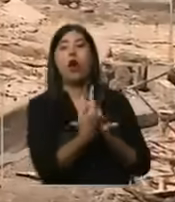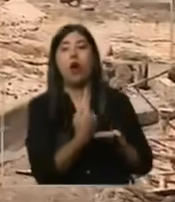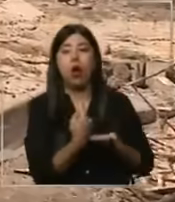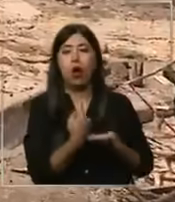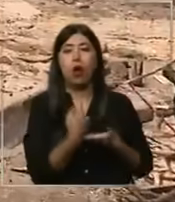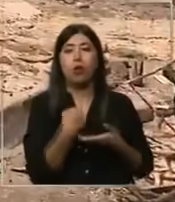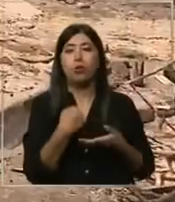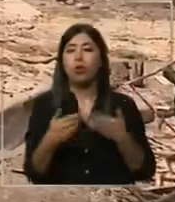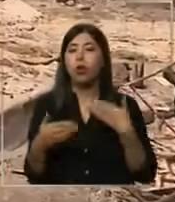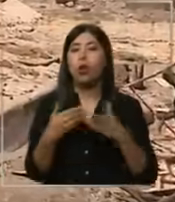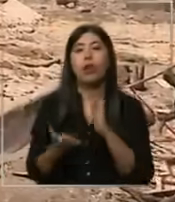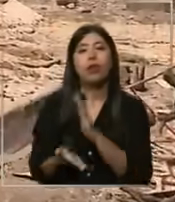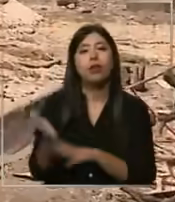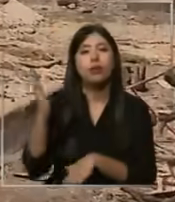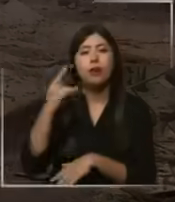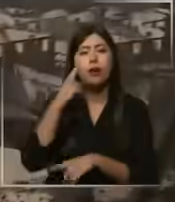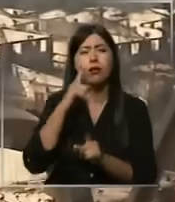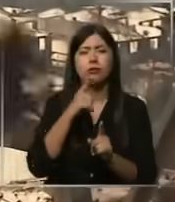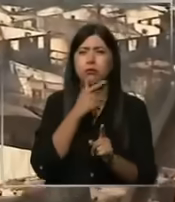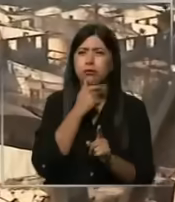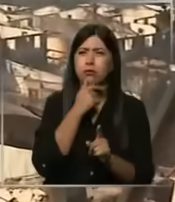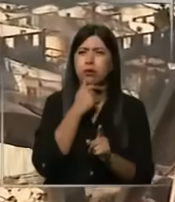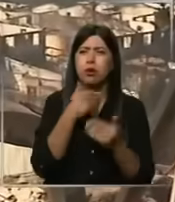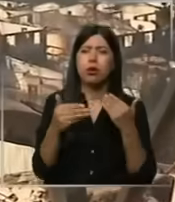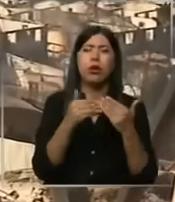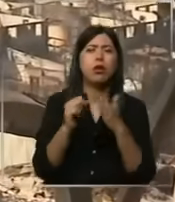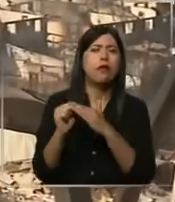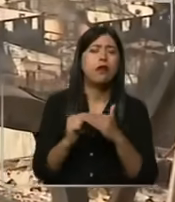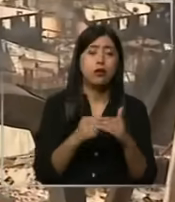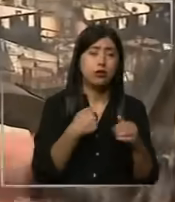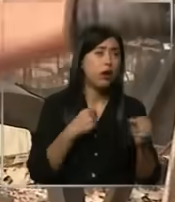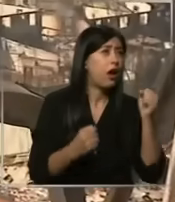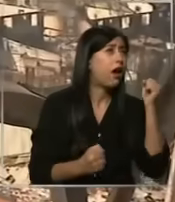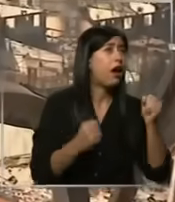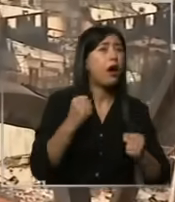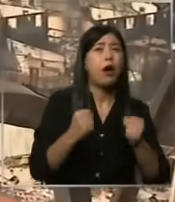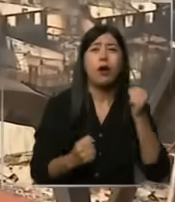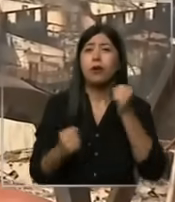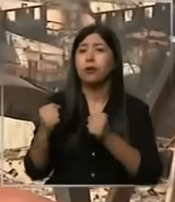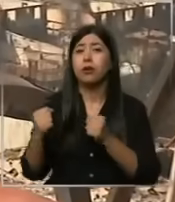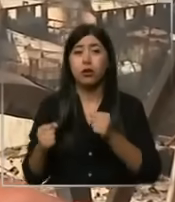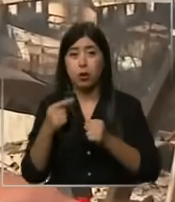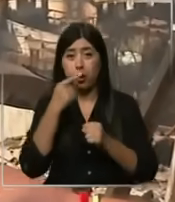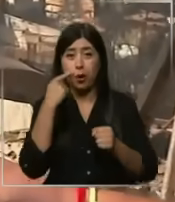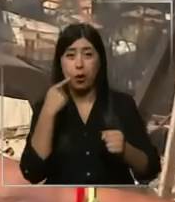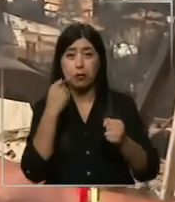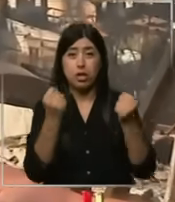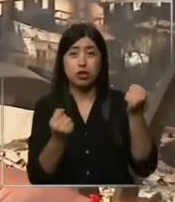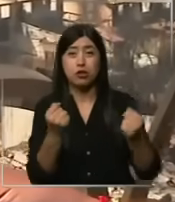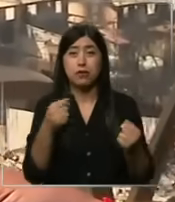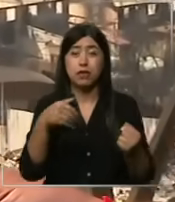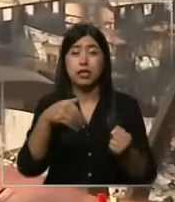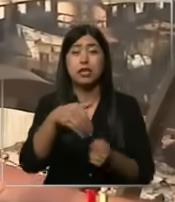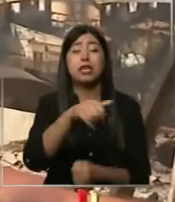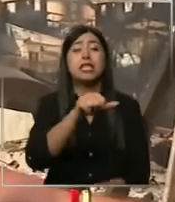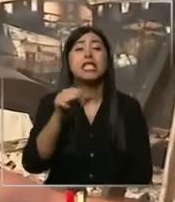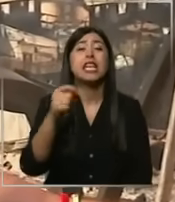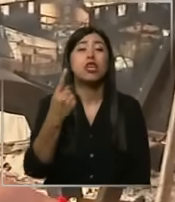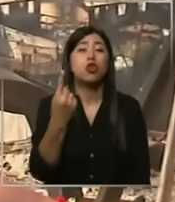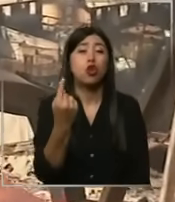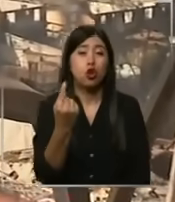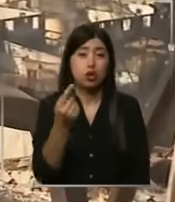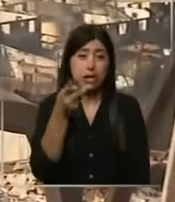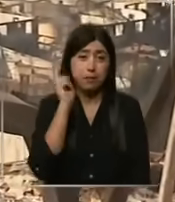se preguntan, ¿dónde estaban? Corriendo para todos lados. Nos tomó un caballero, un chofer de la 611 que